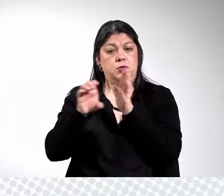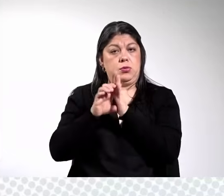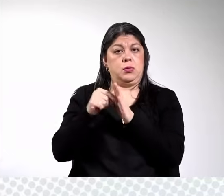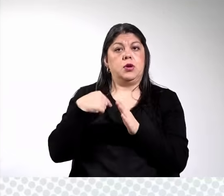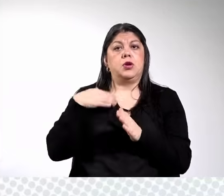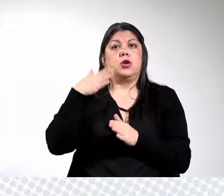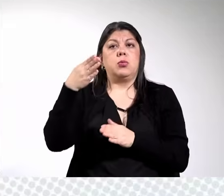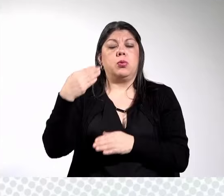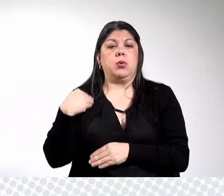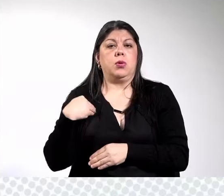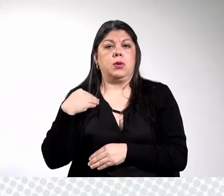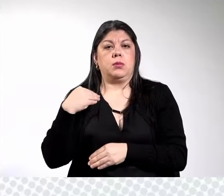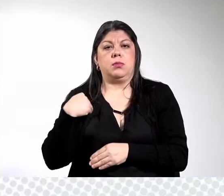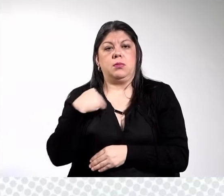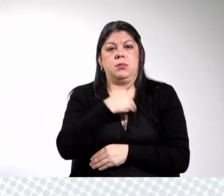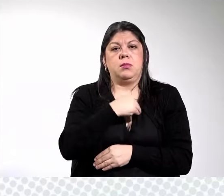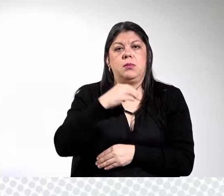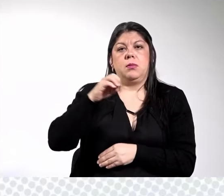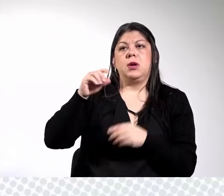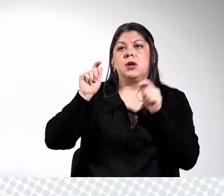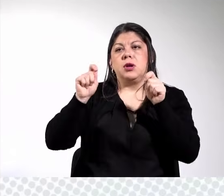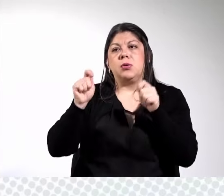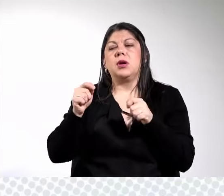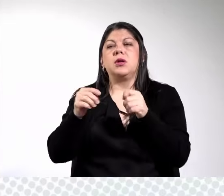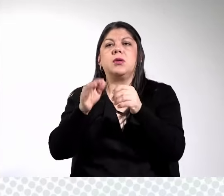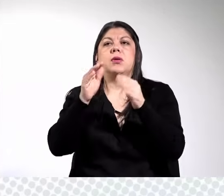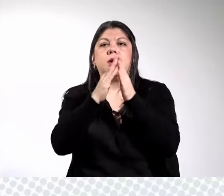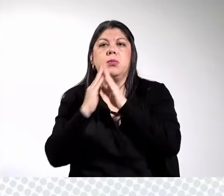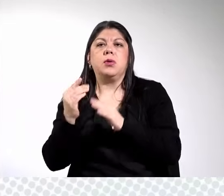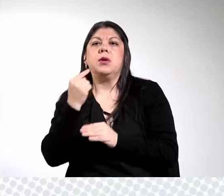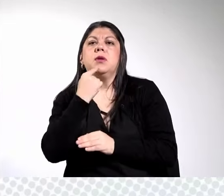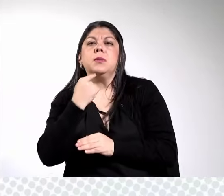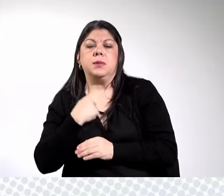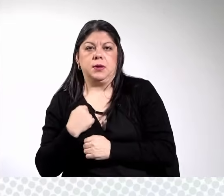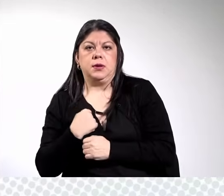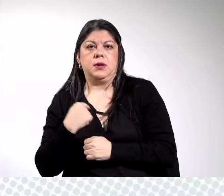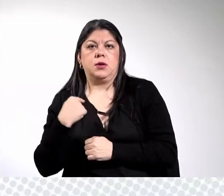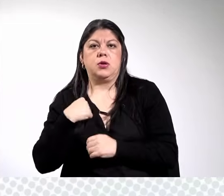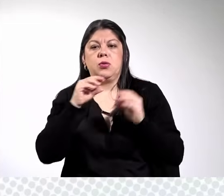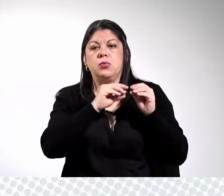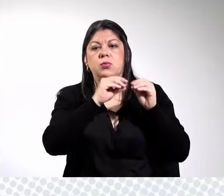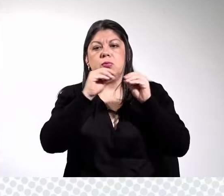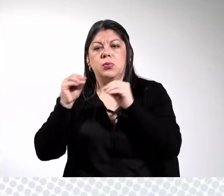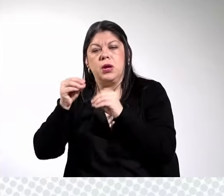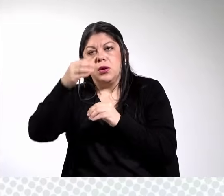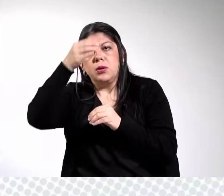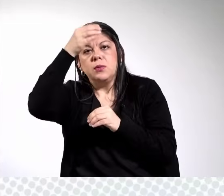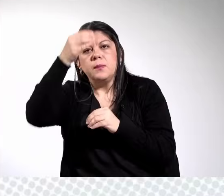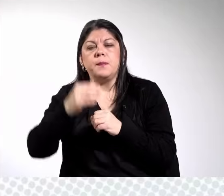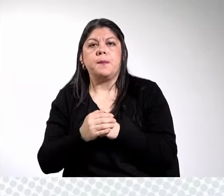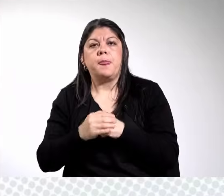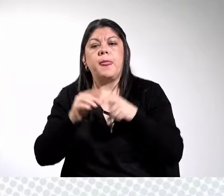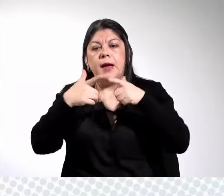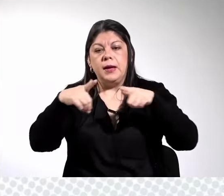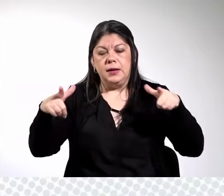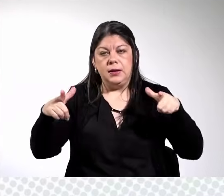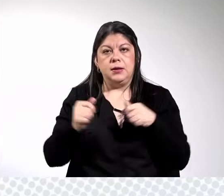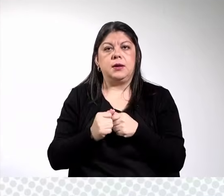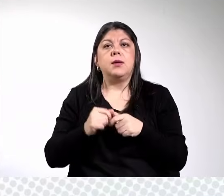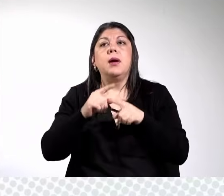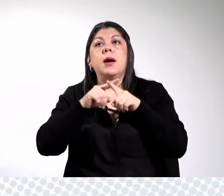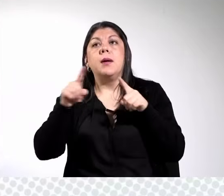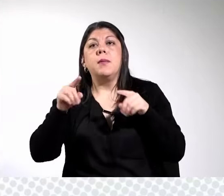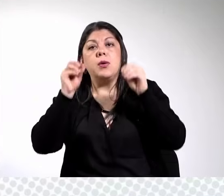al Ministerio de Educación porque ¿cuál es la petición del pueblo indígena? Hemos hecho el esfuerzo de trasladar la cultura, la lengua. Pero